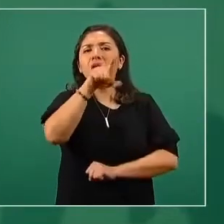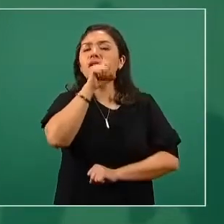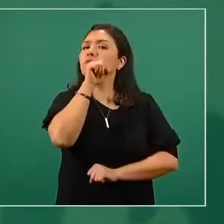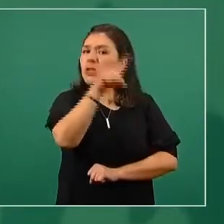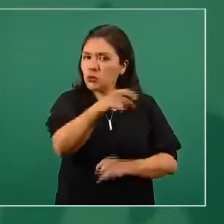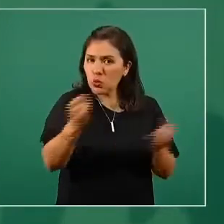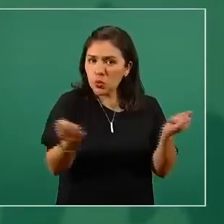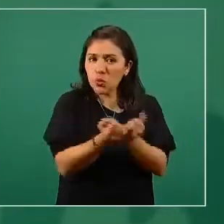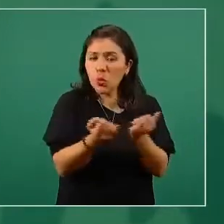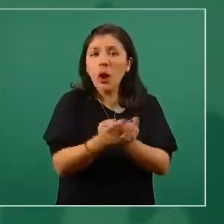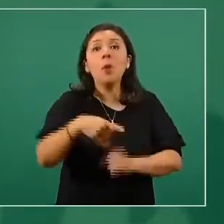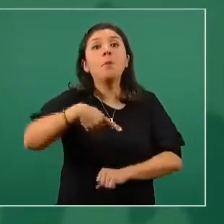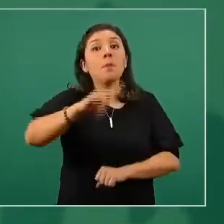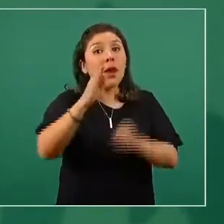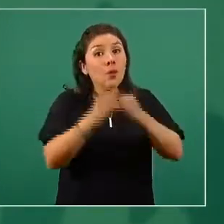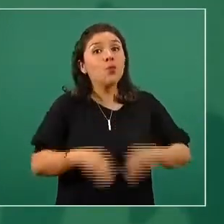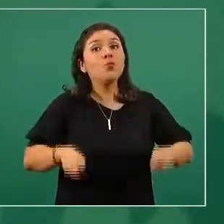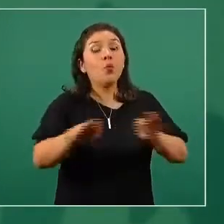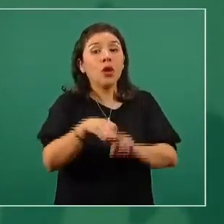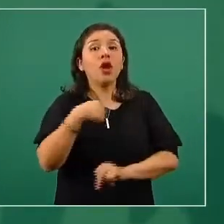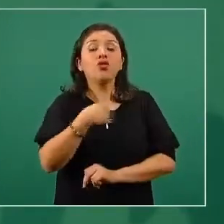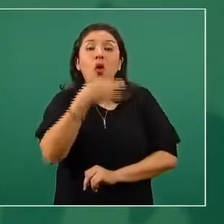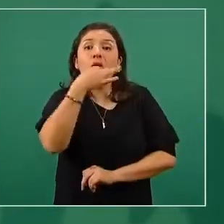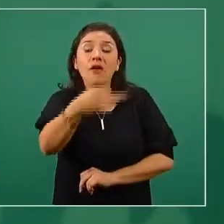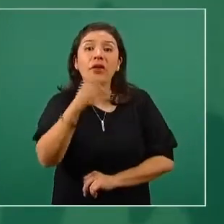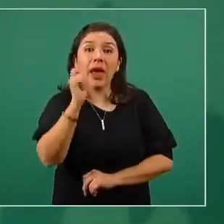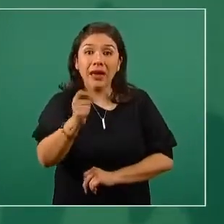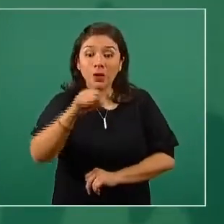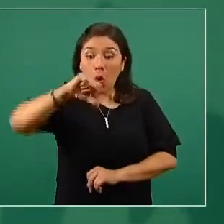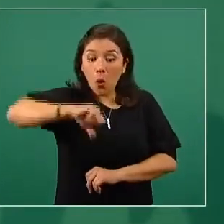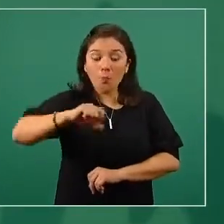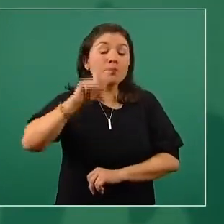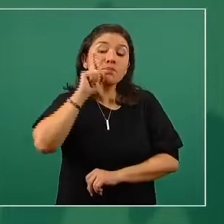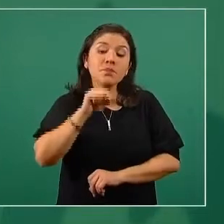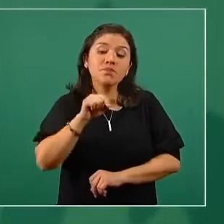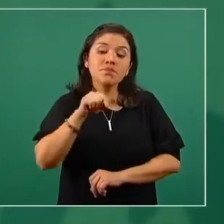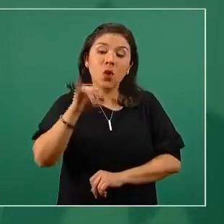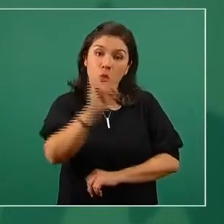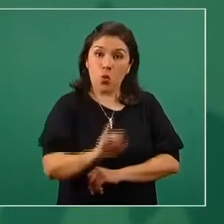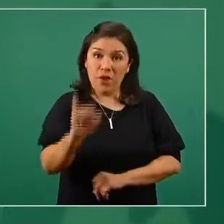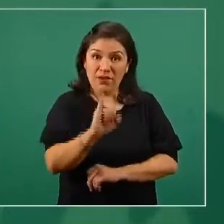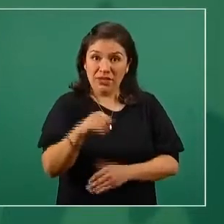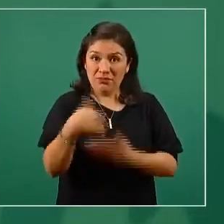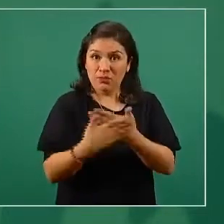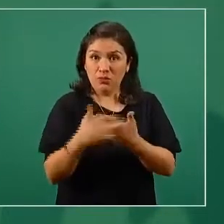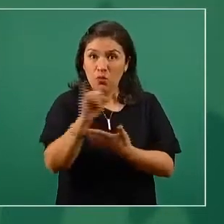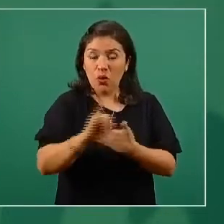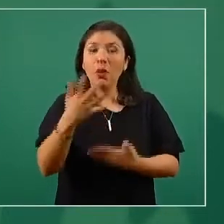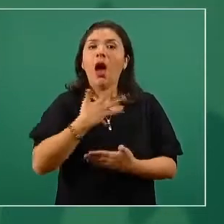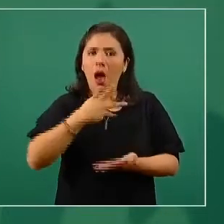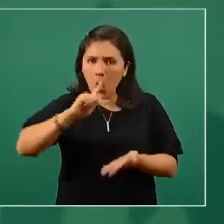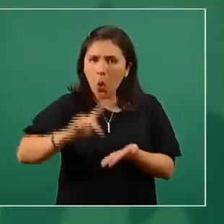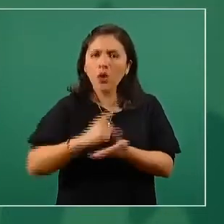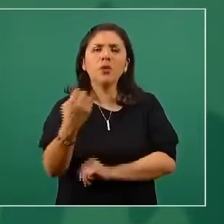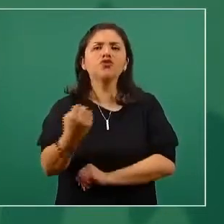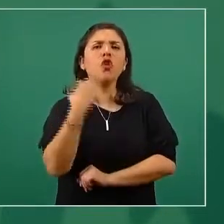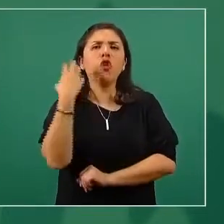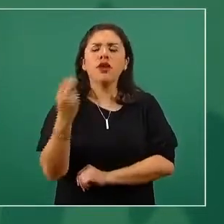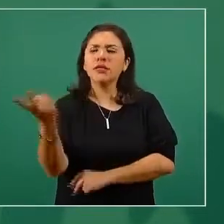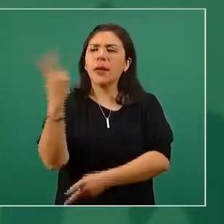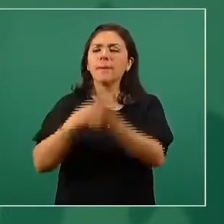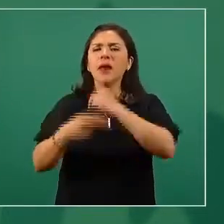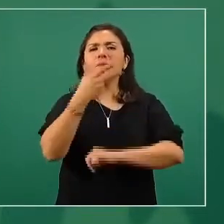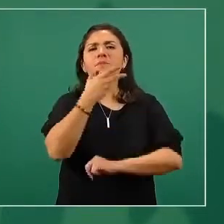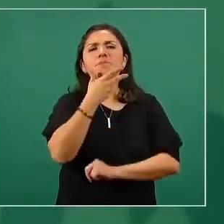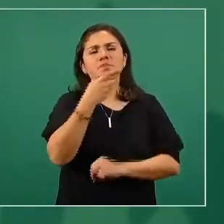también. Sin embargo, es importante que les comentemos que justo este jueves nuevamente tenemos la presencia en esta conferencia del experto, que